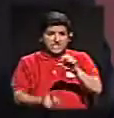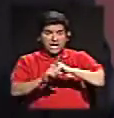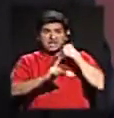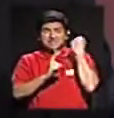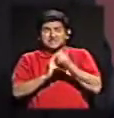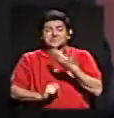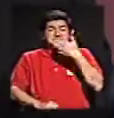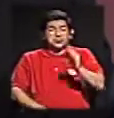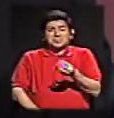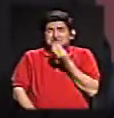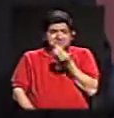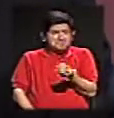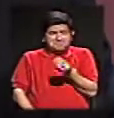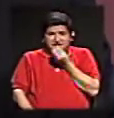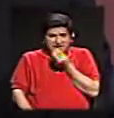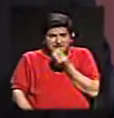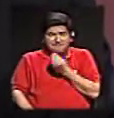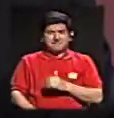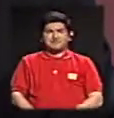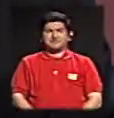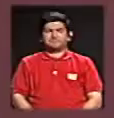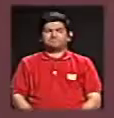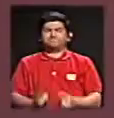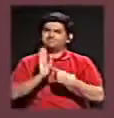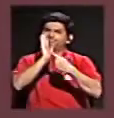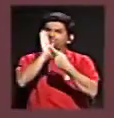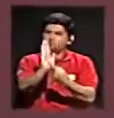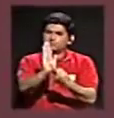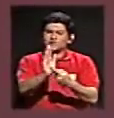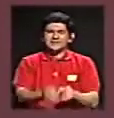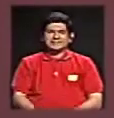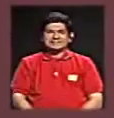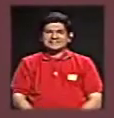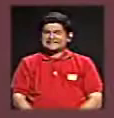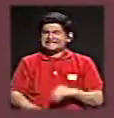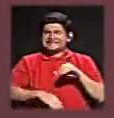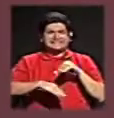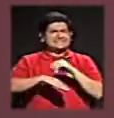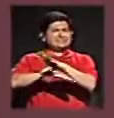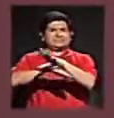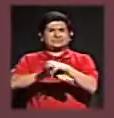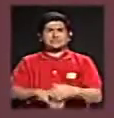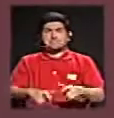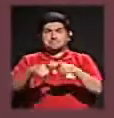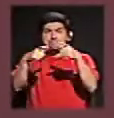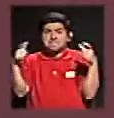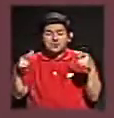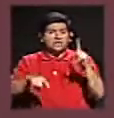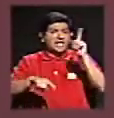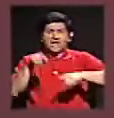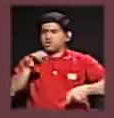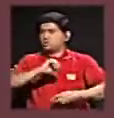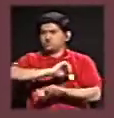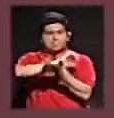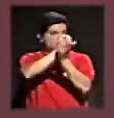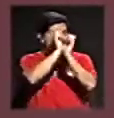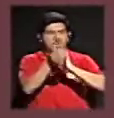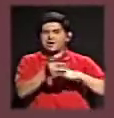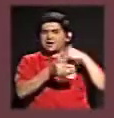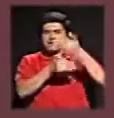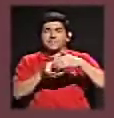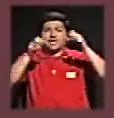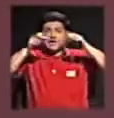de desnutrición deja secuelas, la mayor parte de ellas irreversibles, sobre